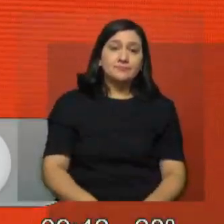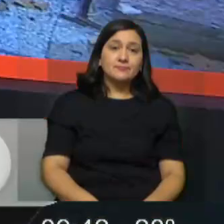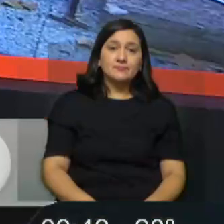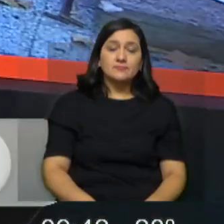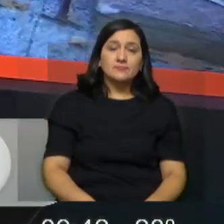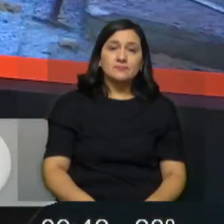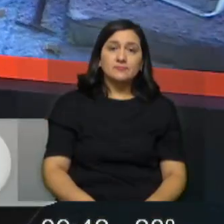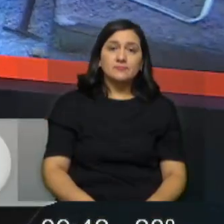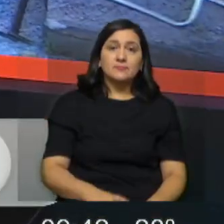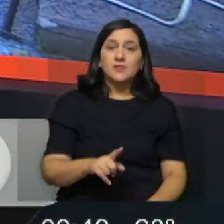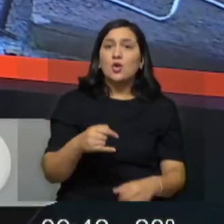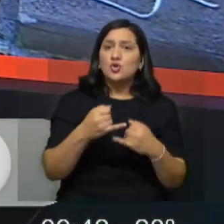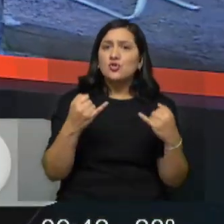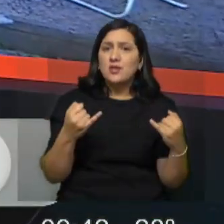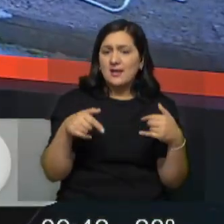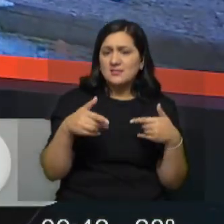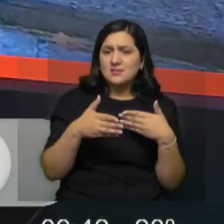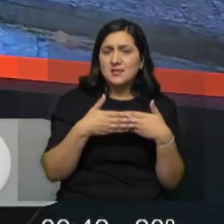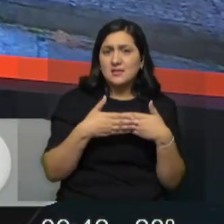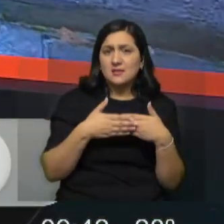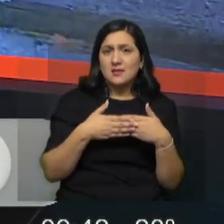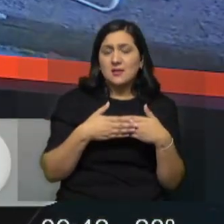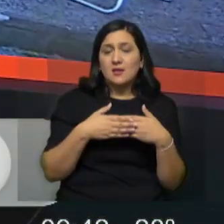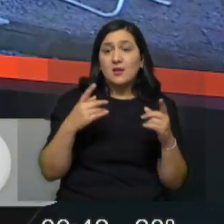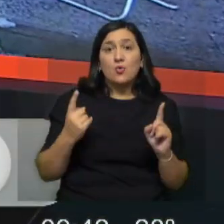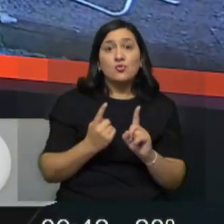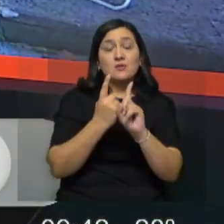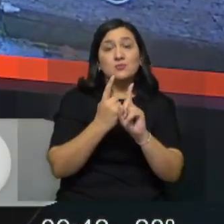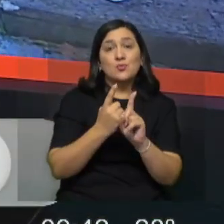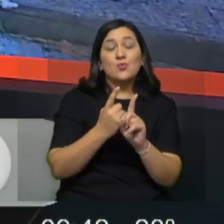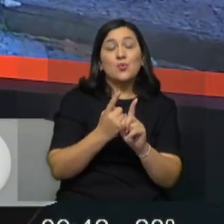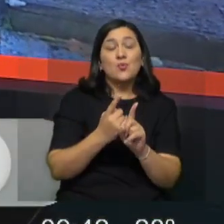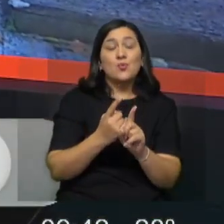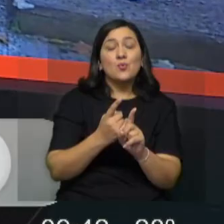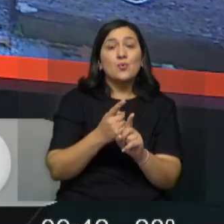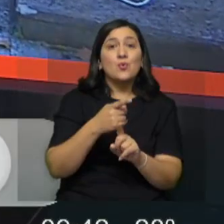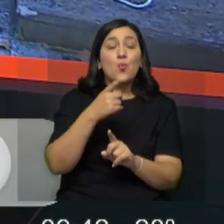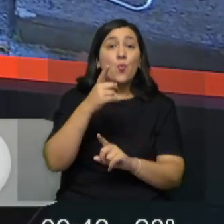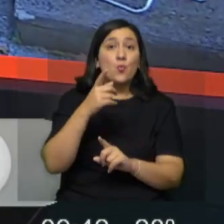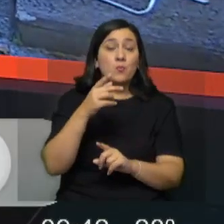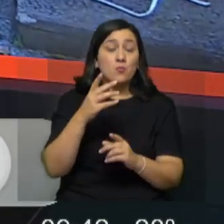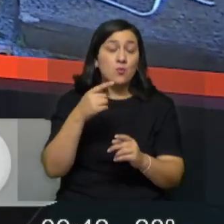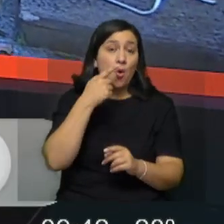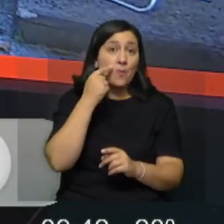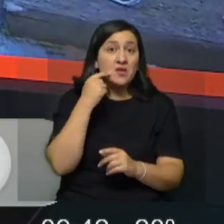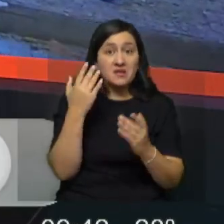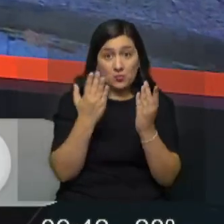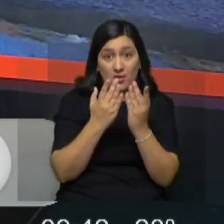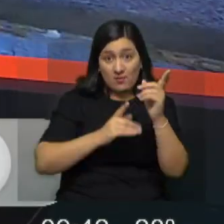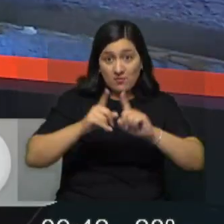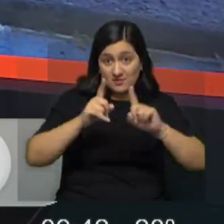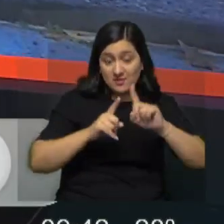cierto, Fito. Bueno, el otro día por acá cerca encontramos un chico, un universitario justamente que estaba en situación de calle. Bueno, ayer mismo,